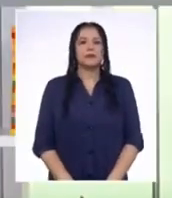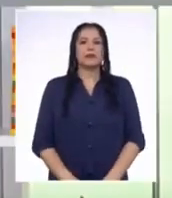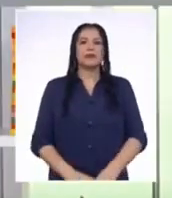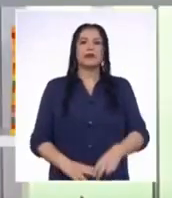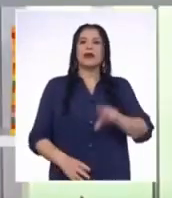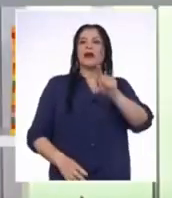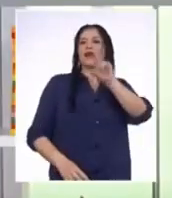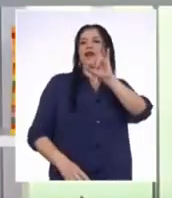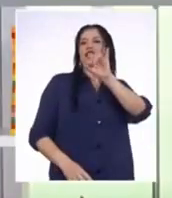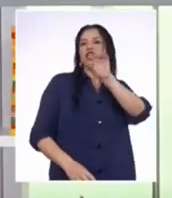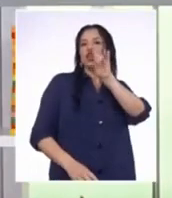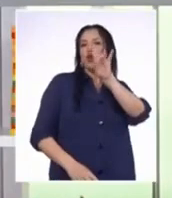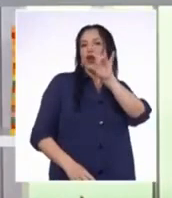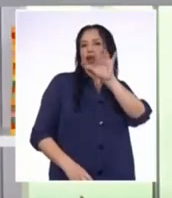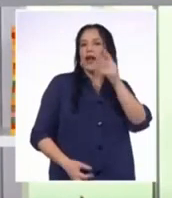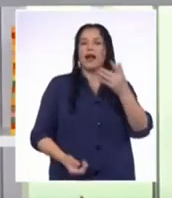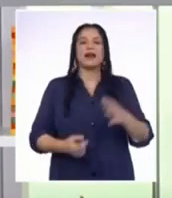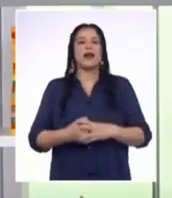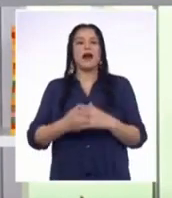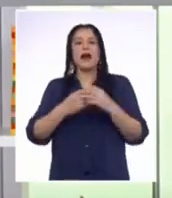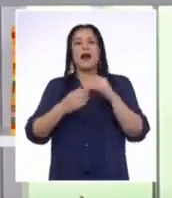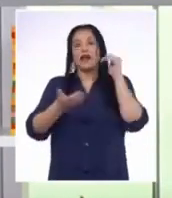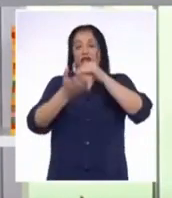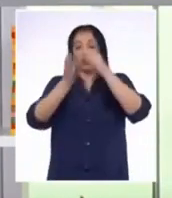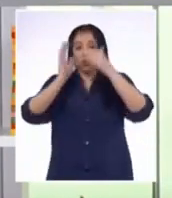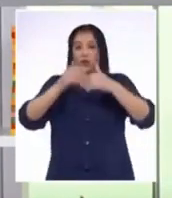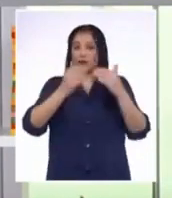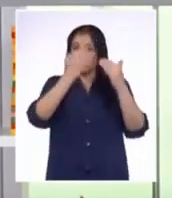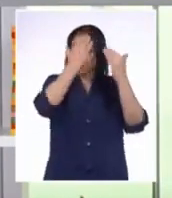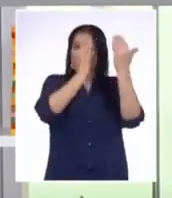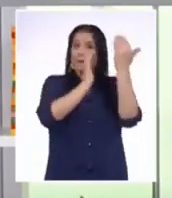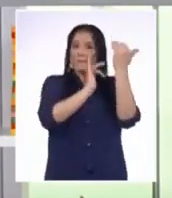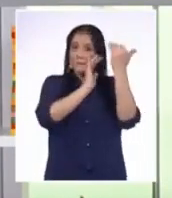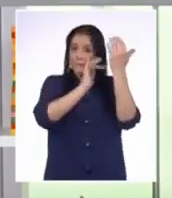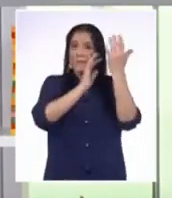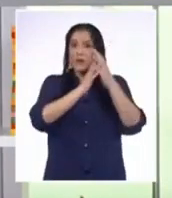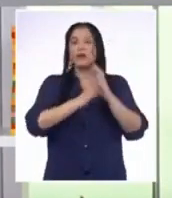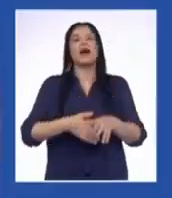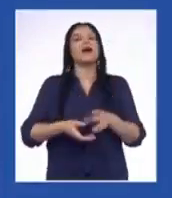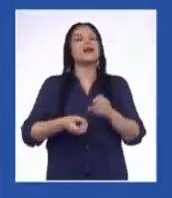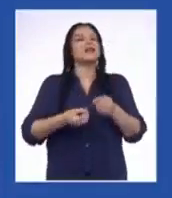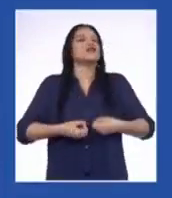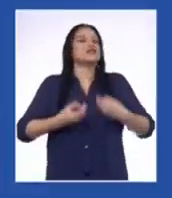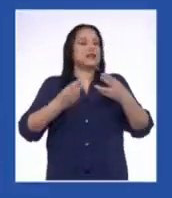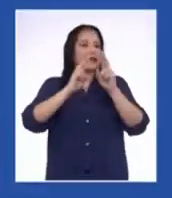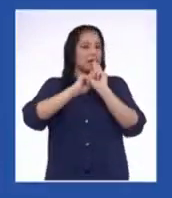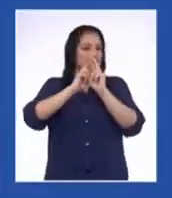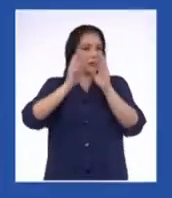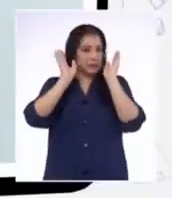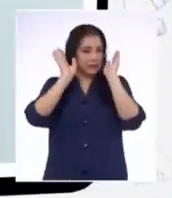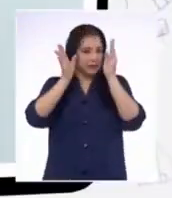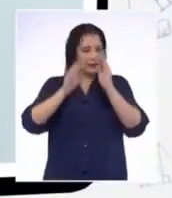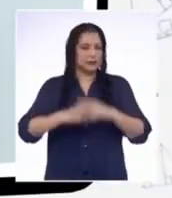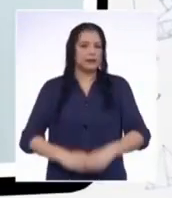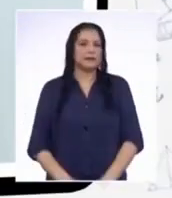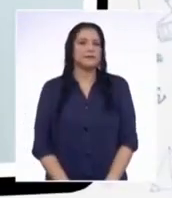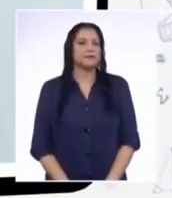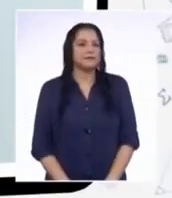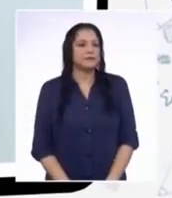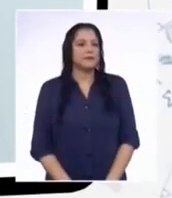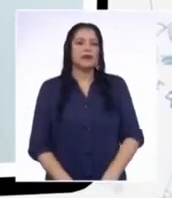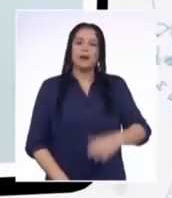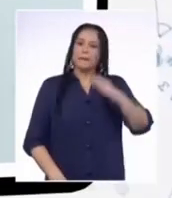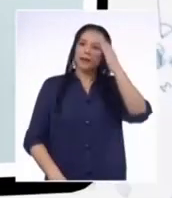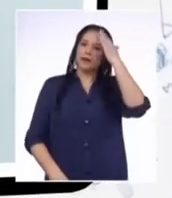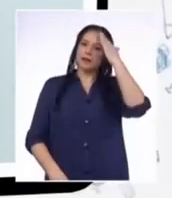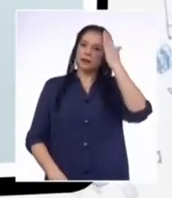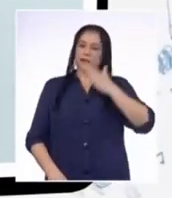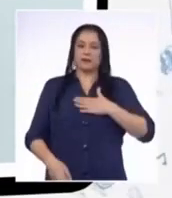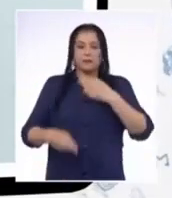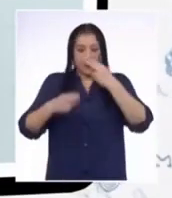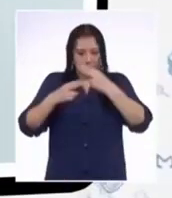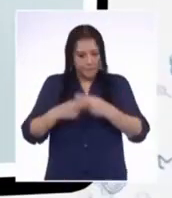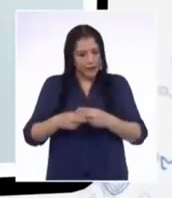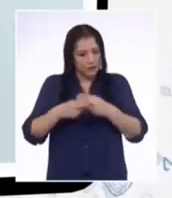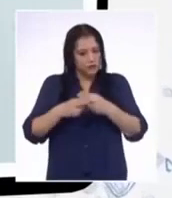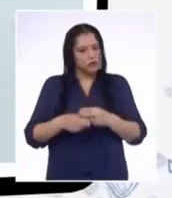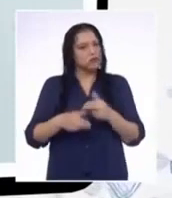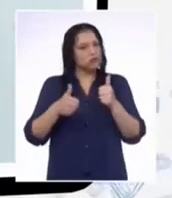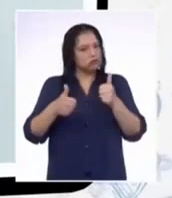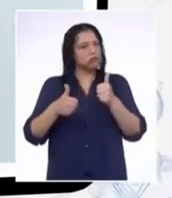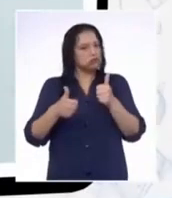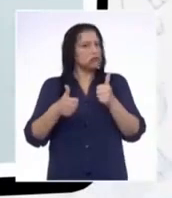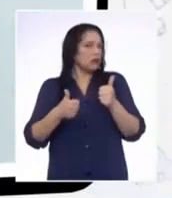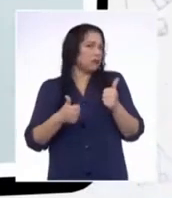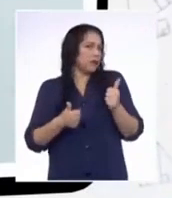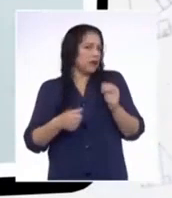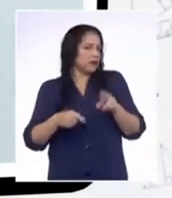Juliana, estudiante de Piura, estuvo atenta al programa y tiene la respuesta. Para saber si mi peso está en el rango